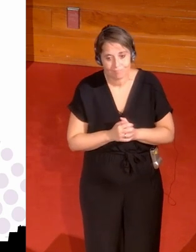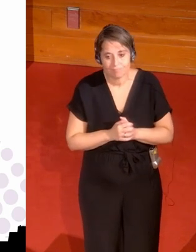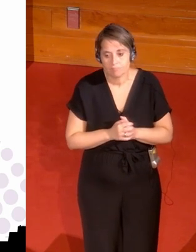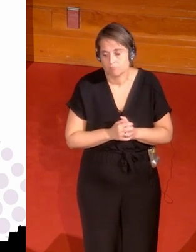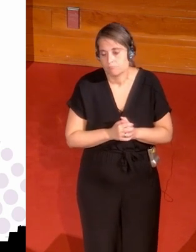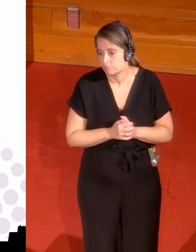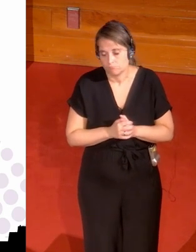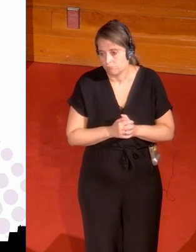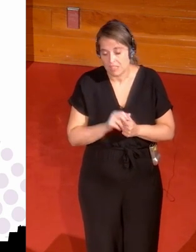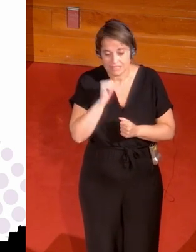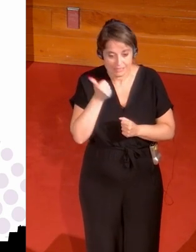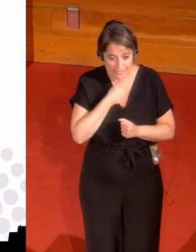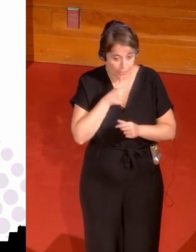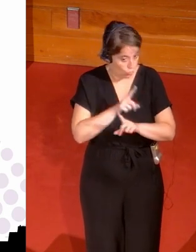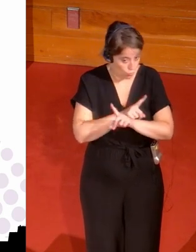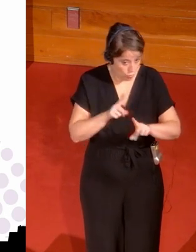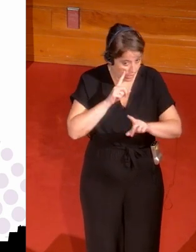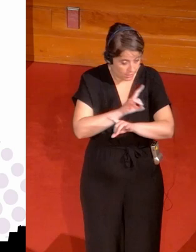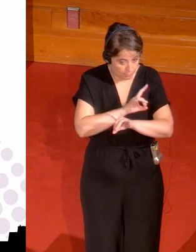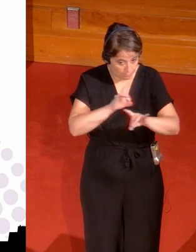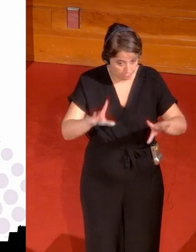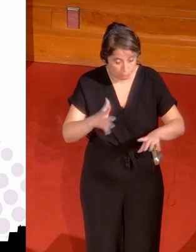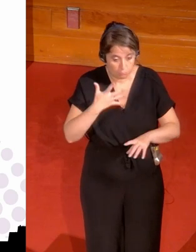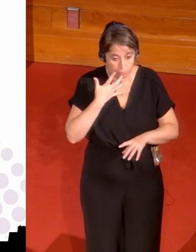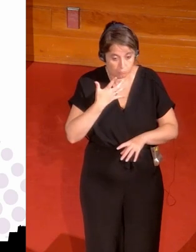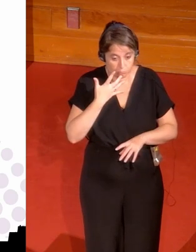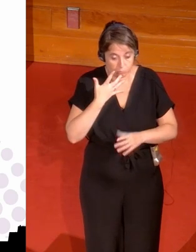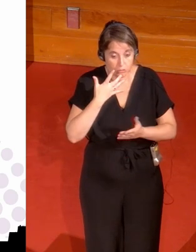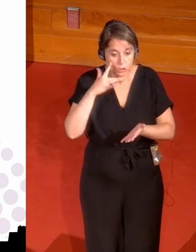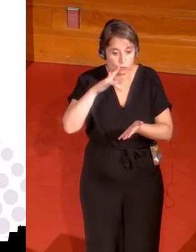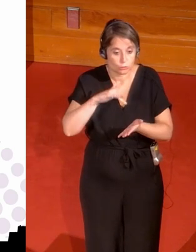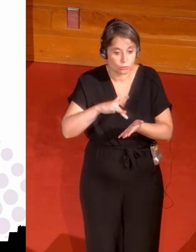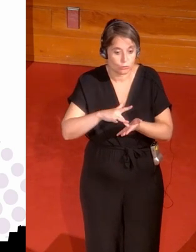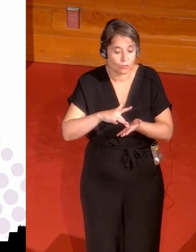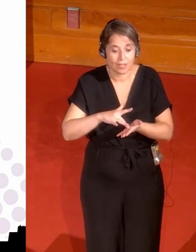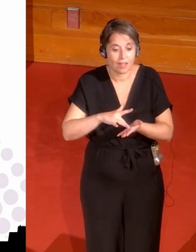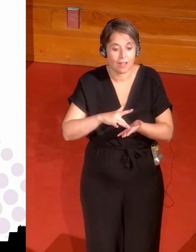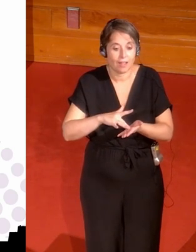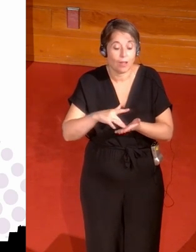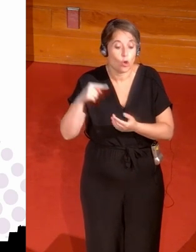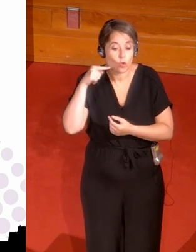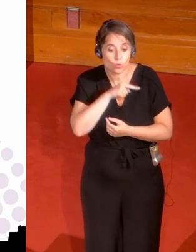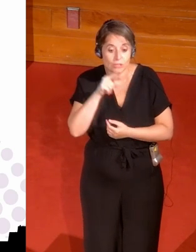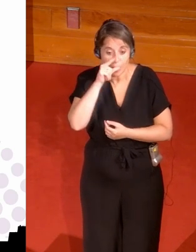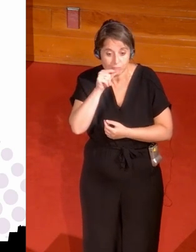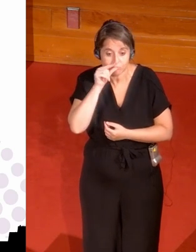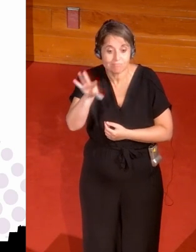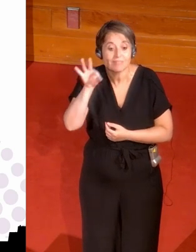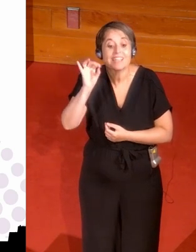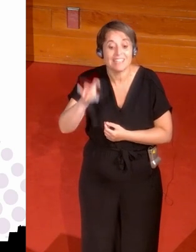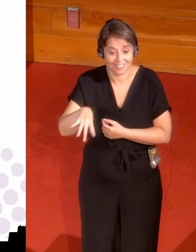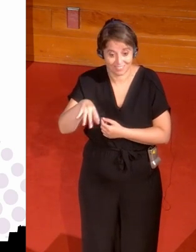tampoco ningún secreto que el candidato del kremlin el candidato de Vladimir Putin es